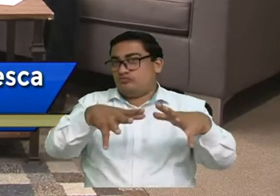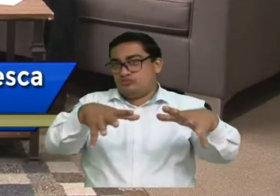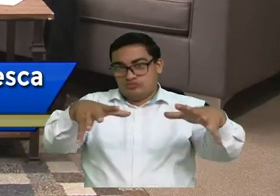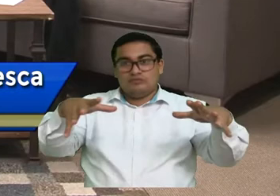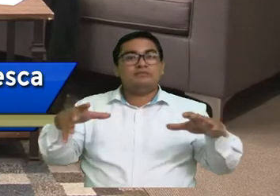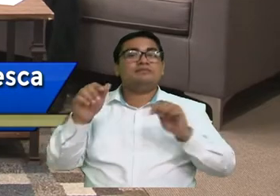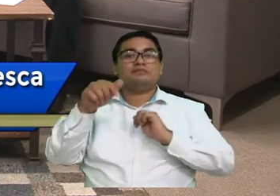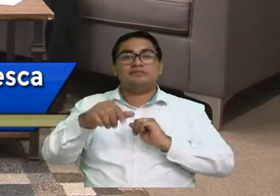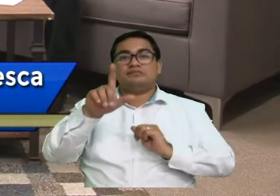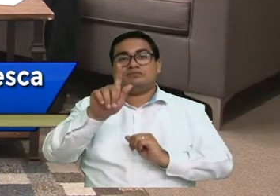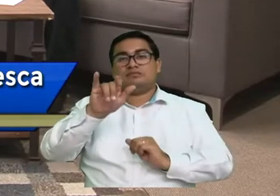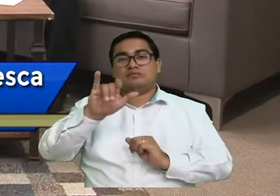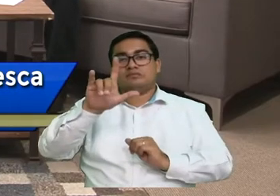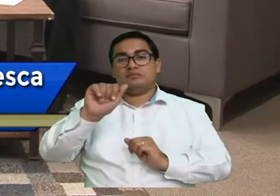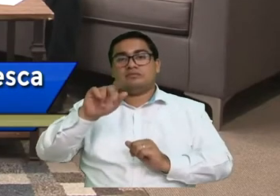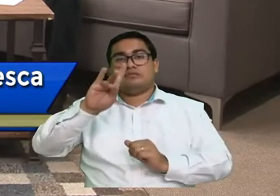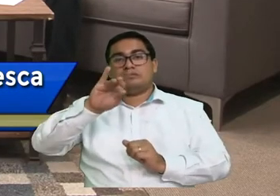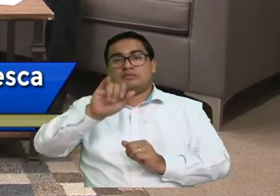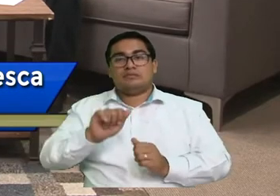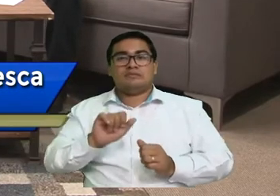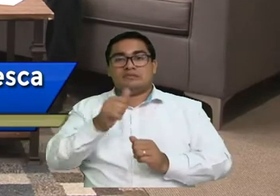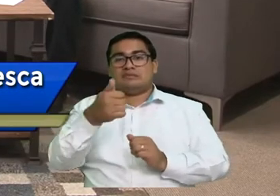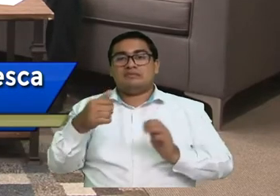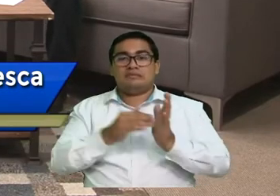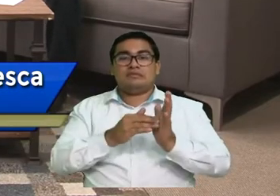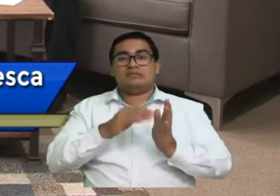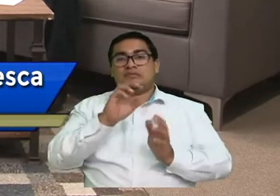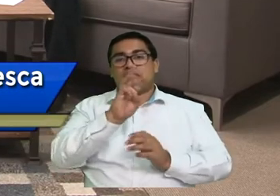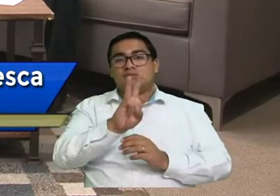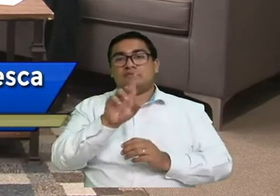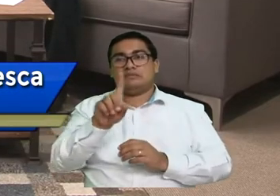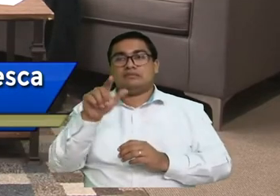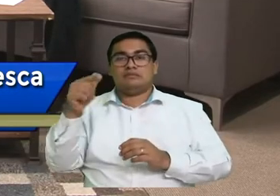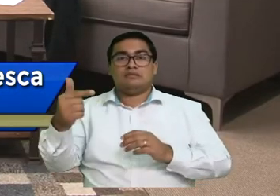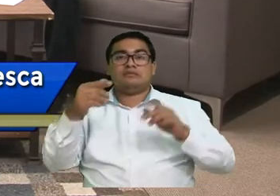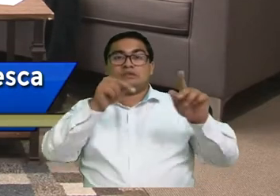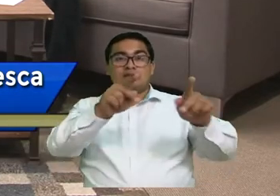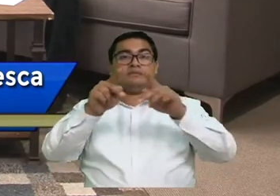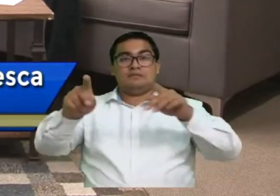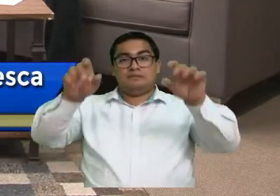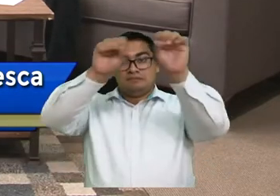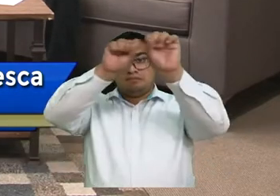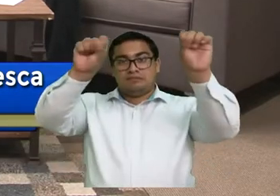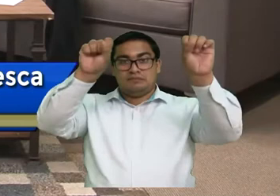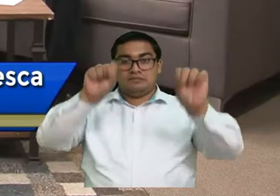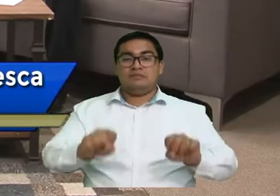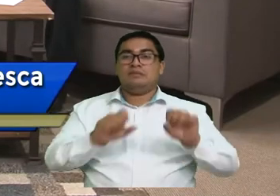este caso. Claro. Entonces, 6.317 protagonistas, ¿ya?,